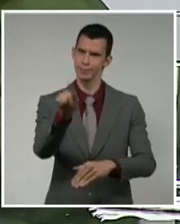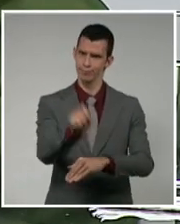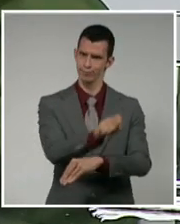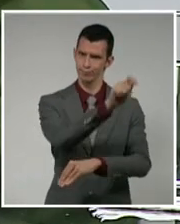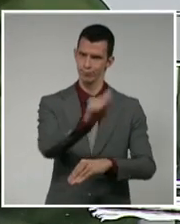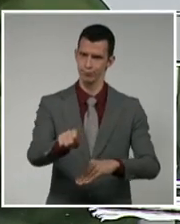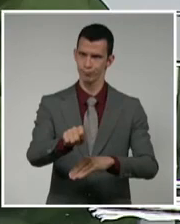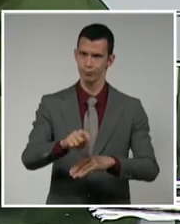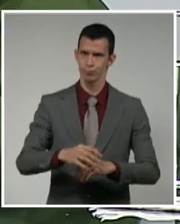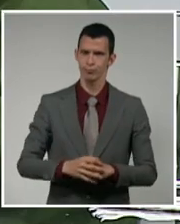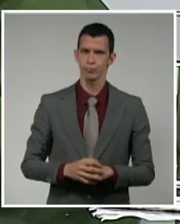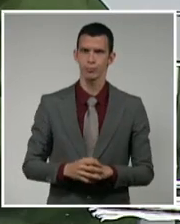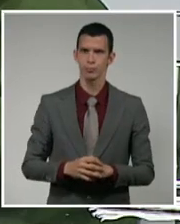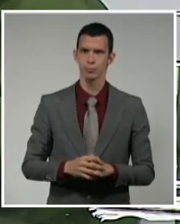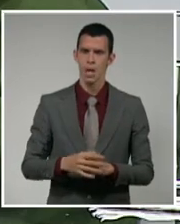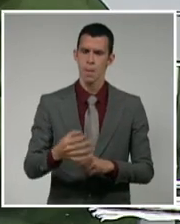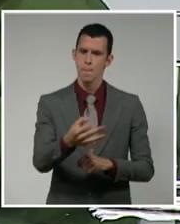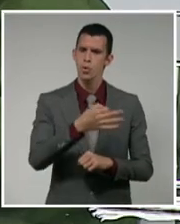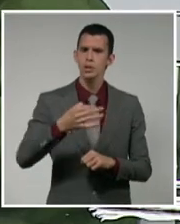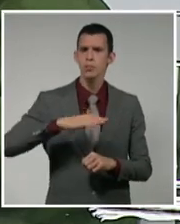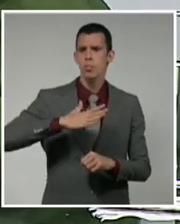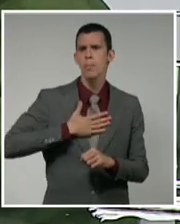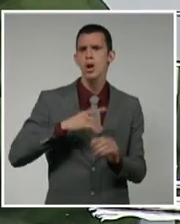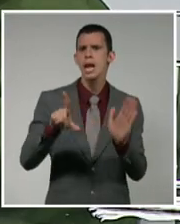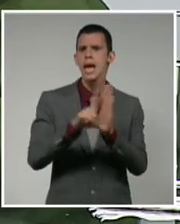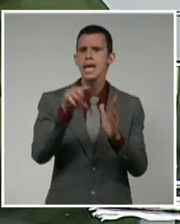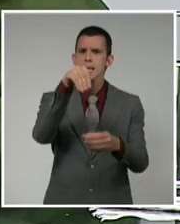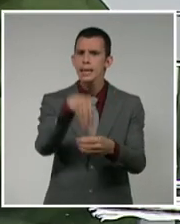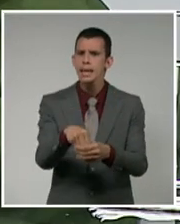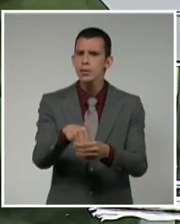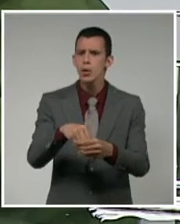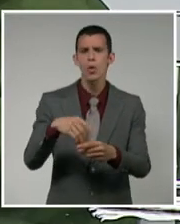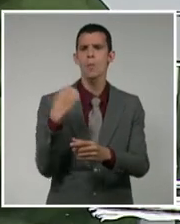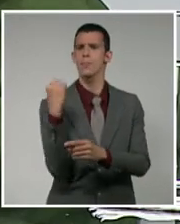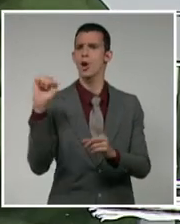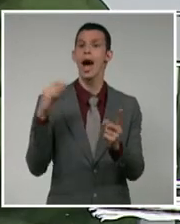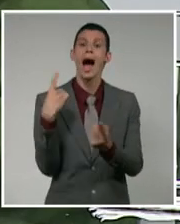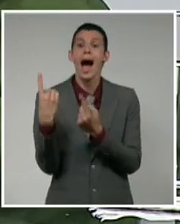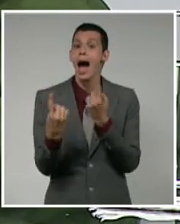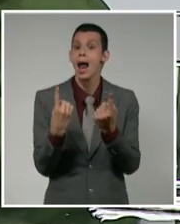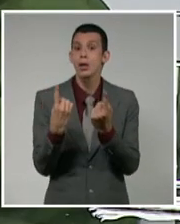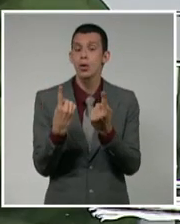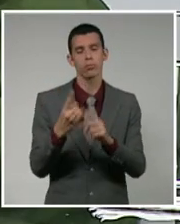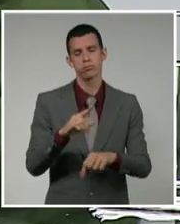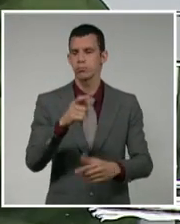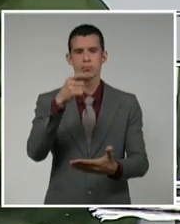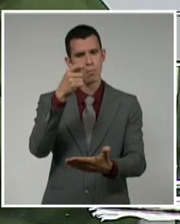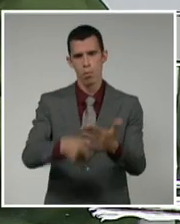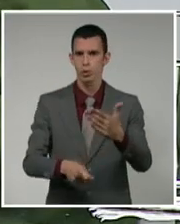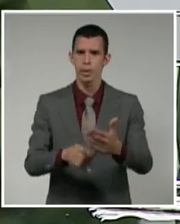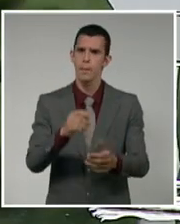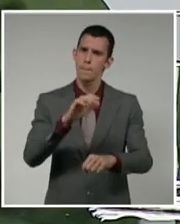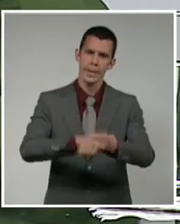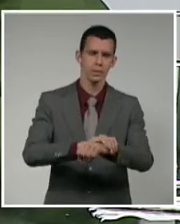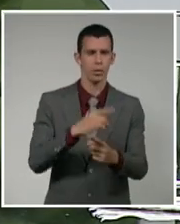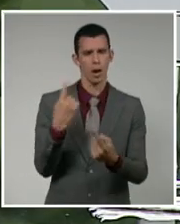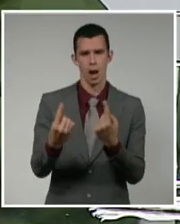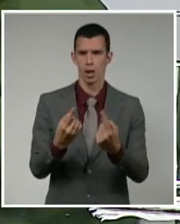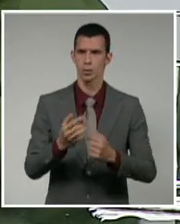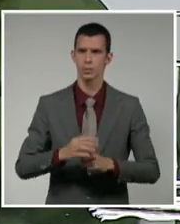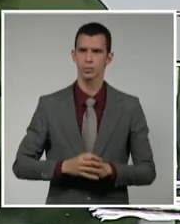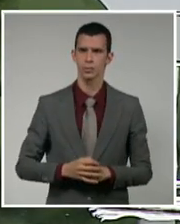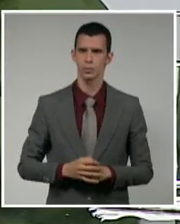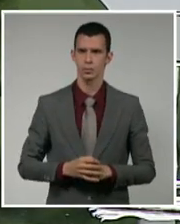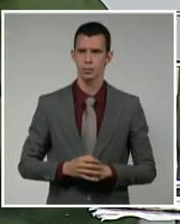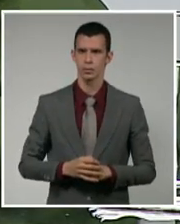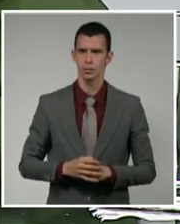del municipio o de la provincia. La adopción de las medidas restrictivas se sustentan en el reclamo de la población para